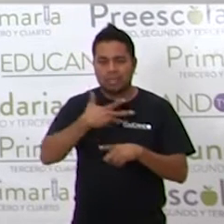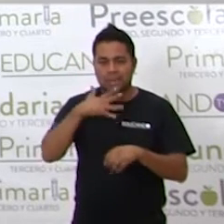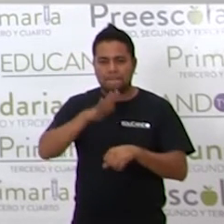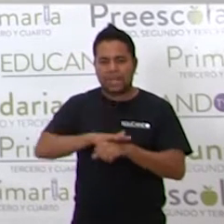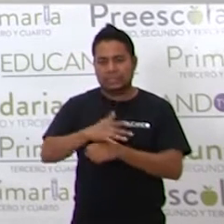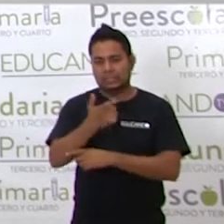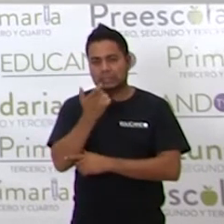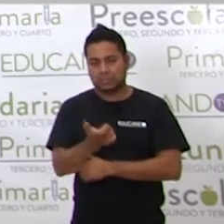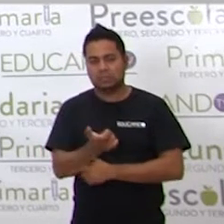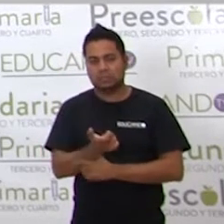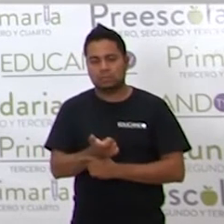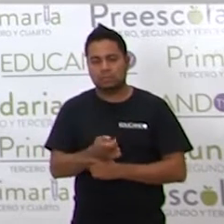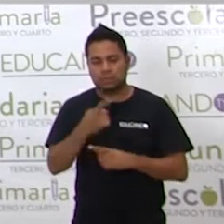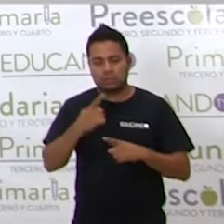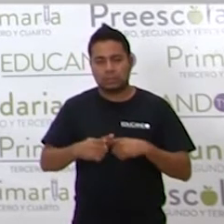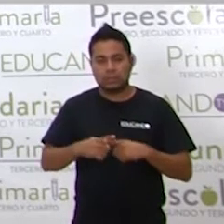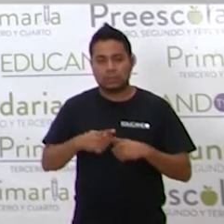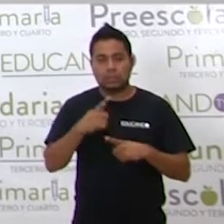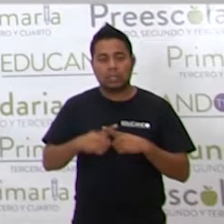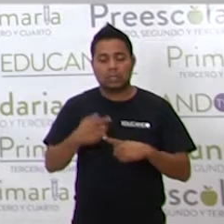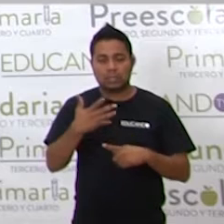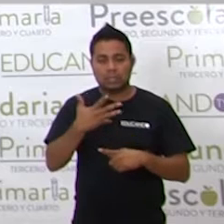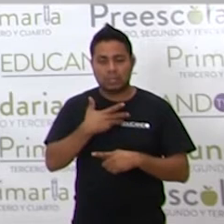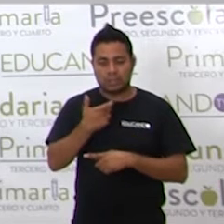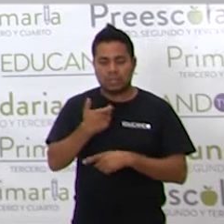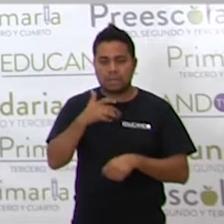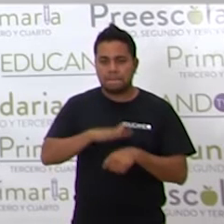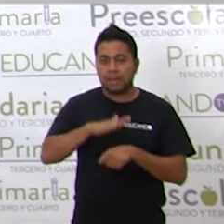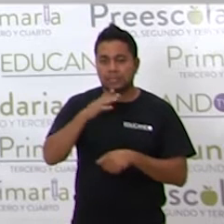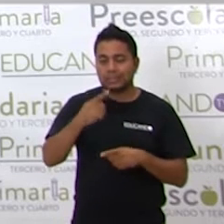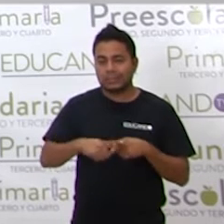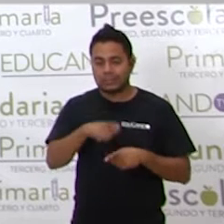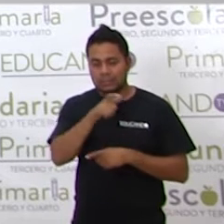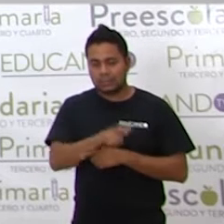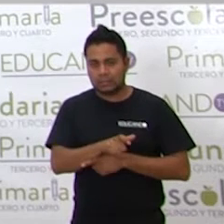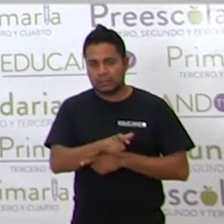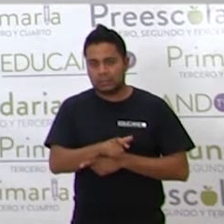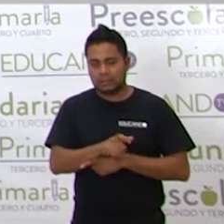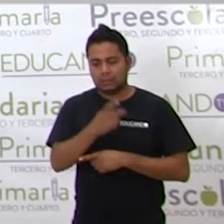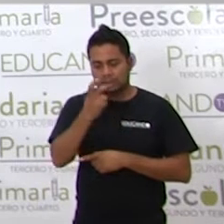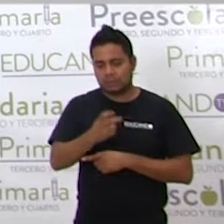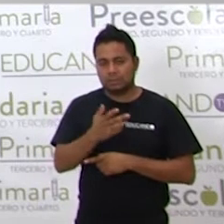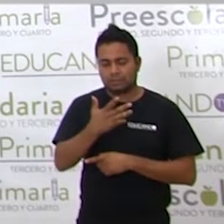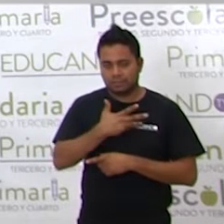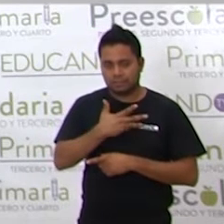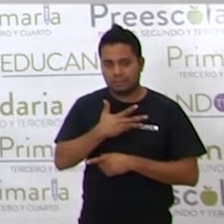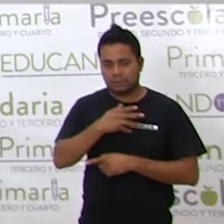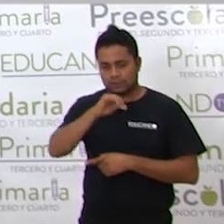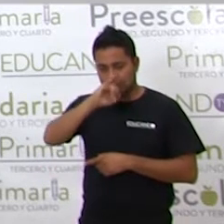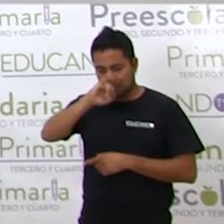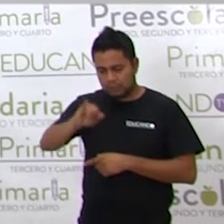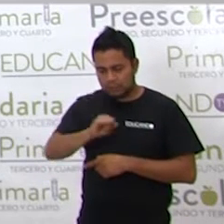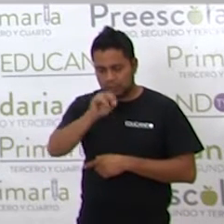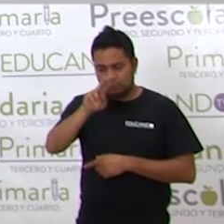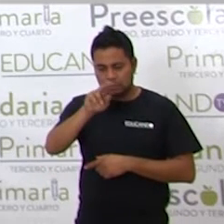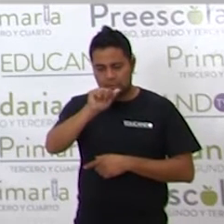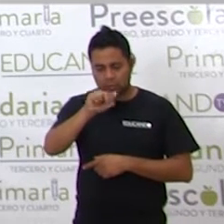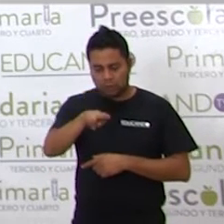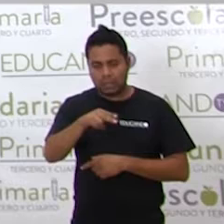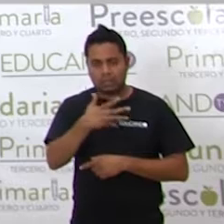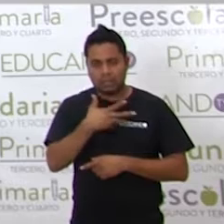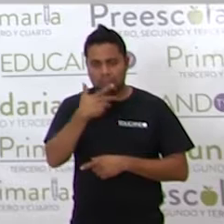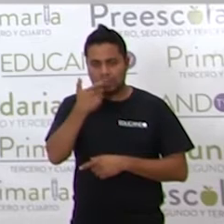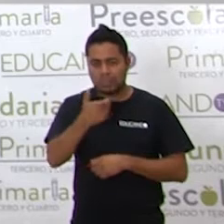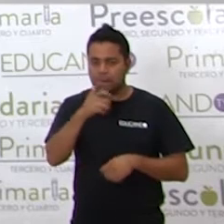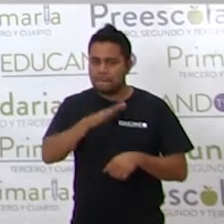dinero? ¿Quién tiene más? Así es Juan.